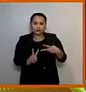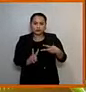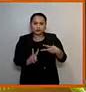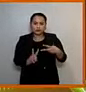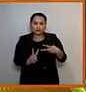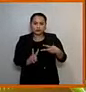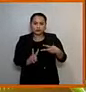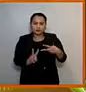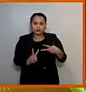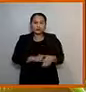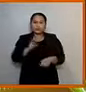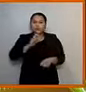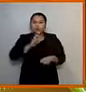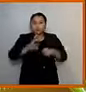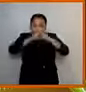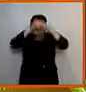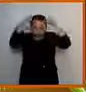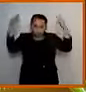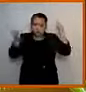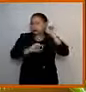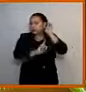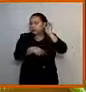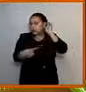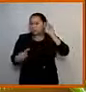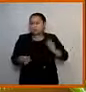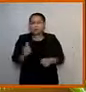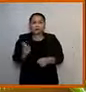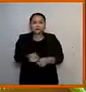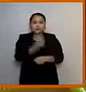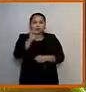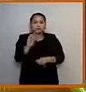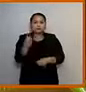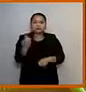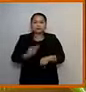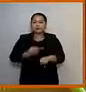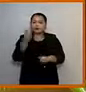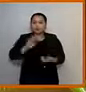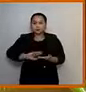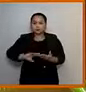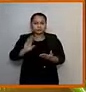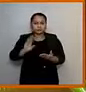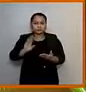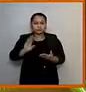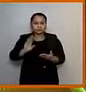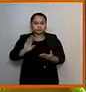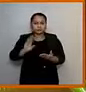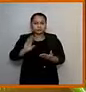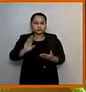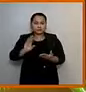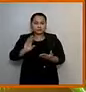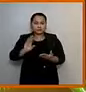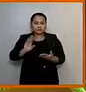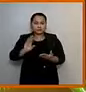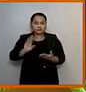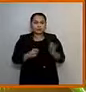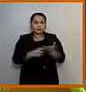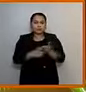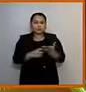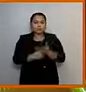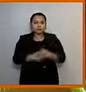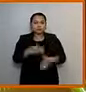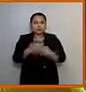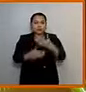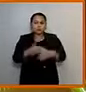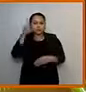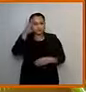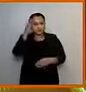Llegó el momento de hacer de tus sueños una realidad con la diaria y ganar hasta 60 veces tu inversión. Bailizando bien su boleto porque a